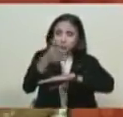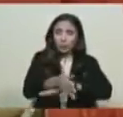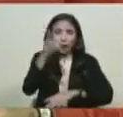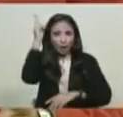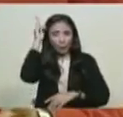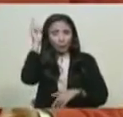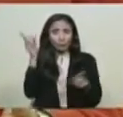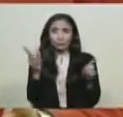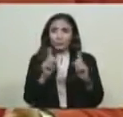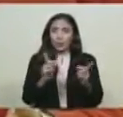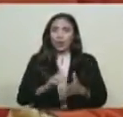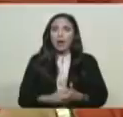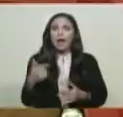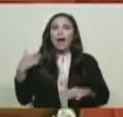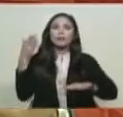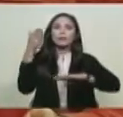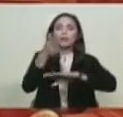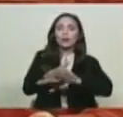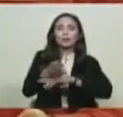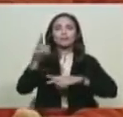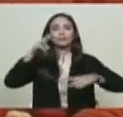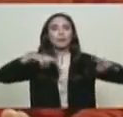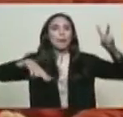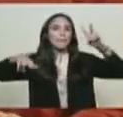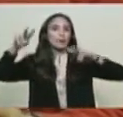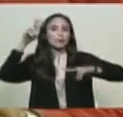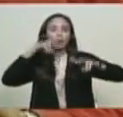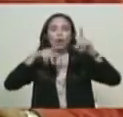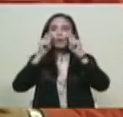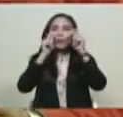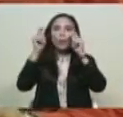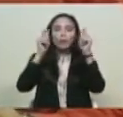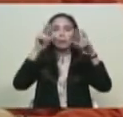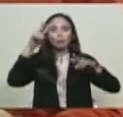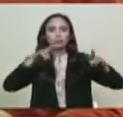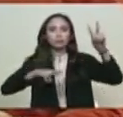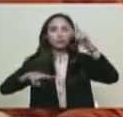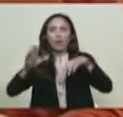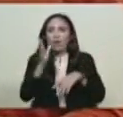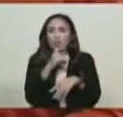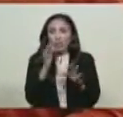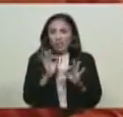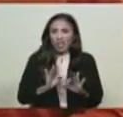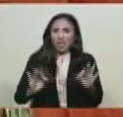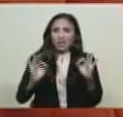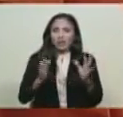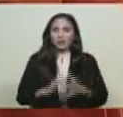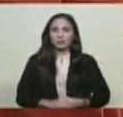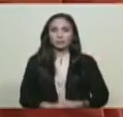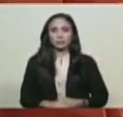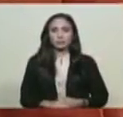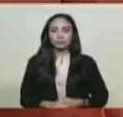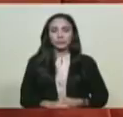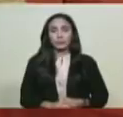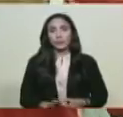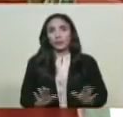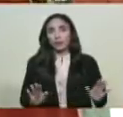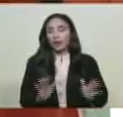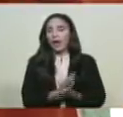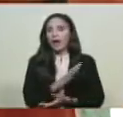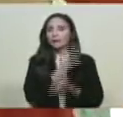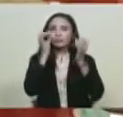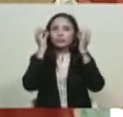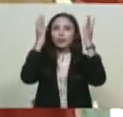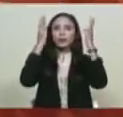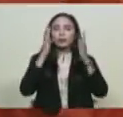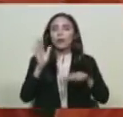es a pasear. Es una especie de turismo. Esas cumbres de las Américas las inventaron, no podemos olvidar, para imponernos